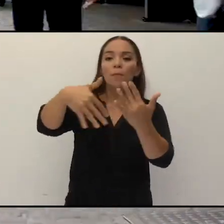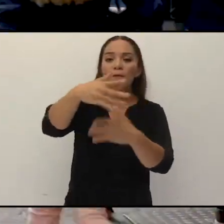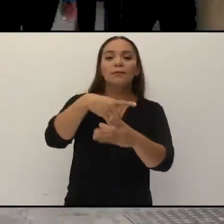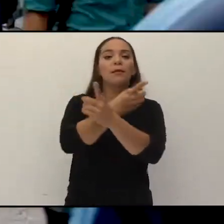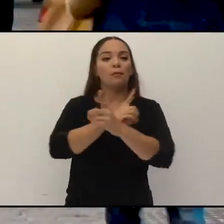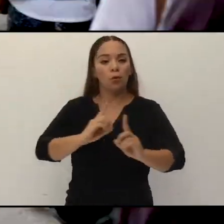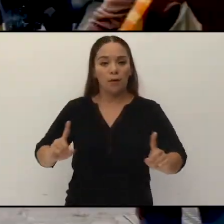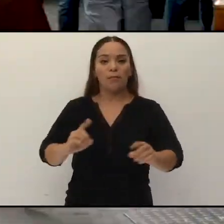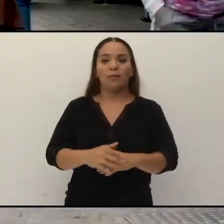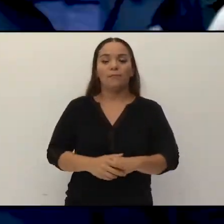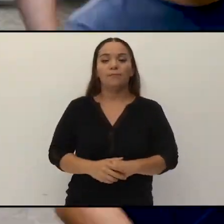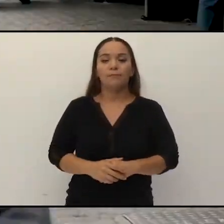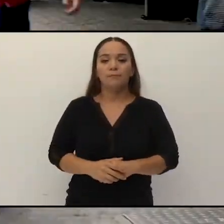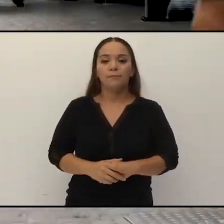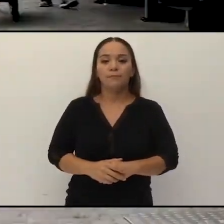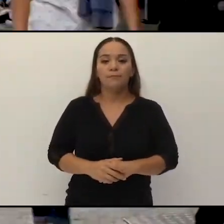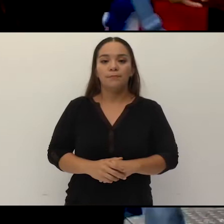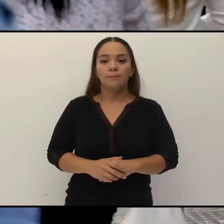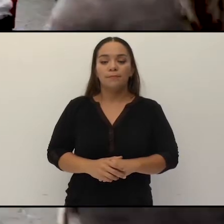la convivencia democrática.